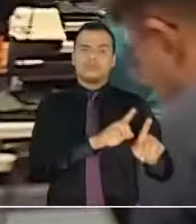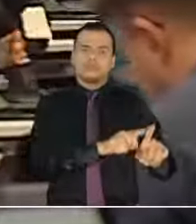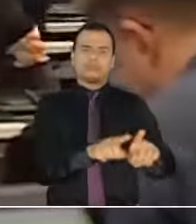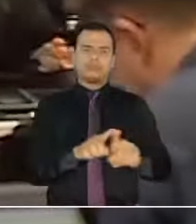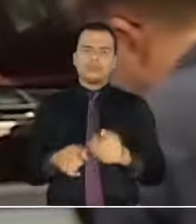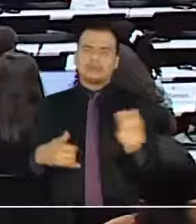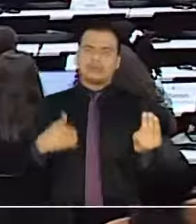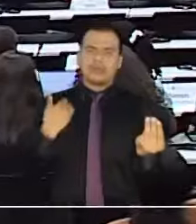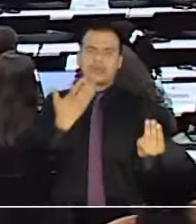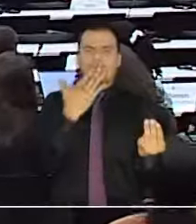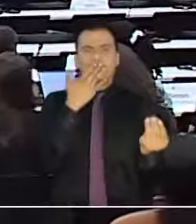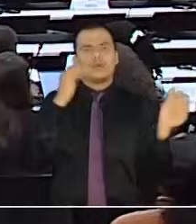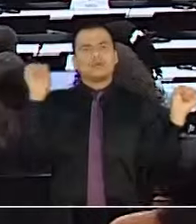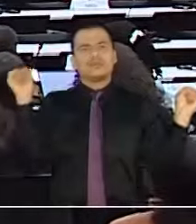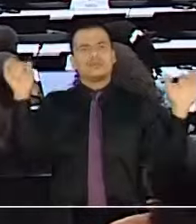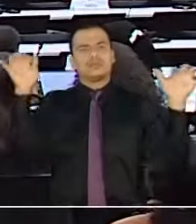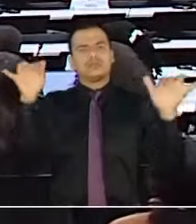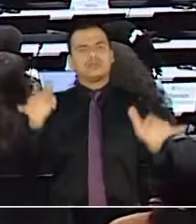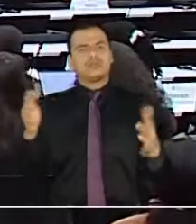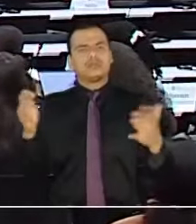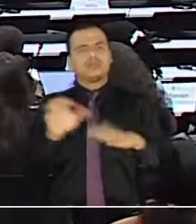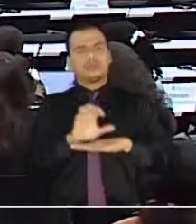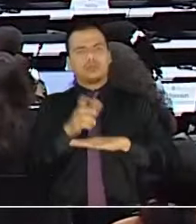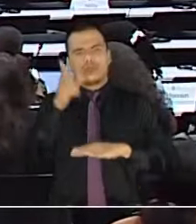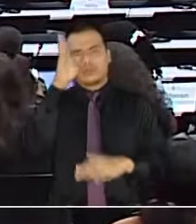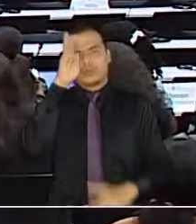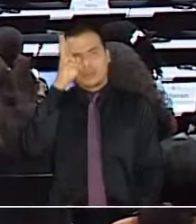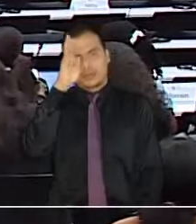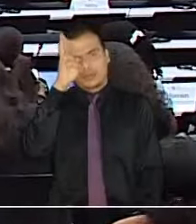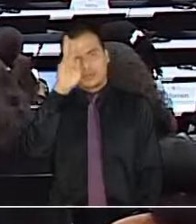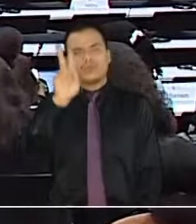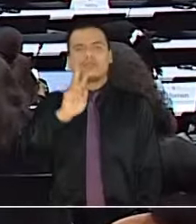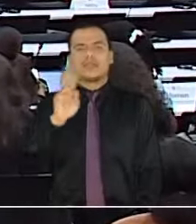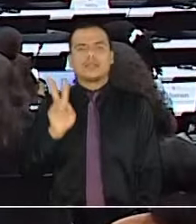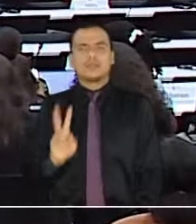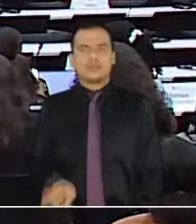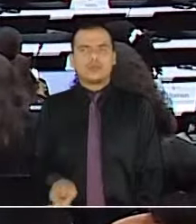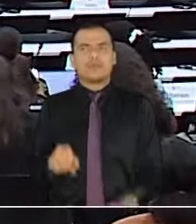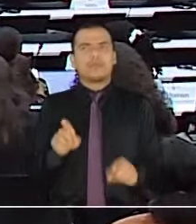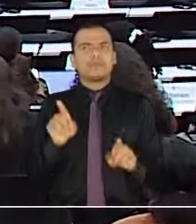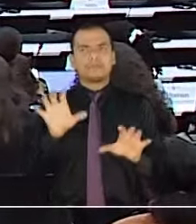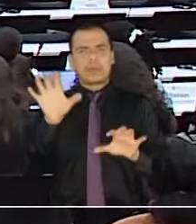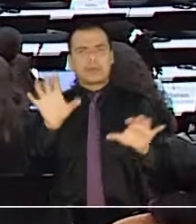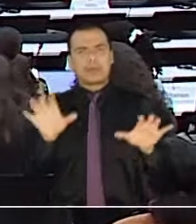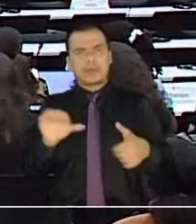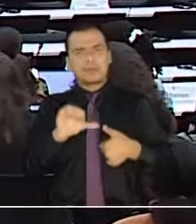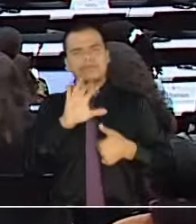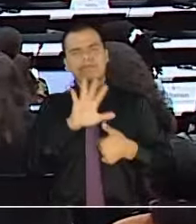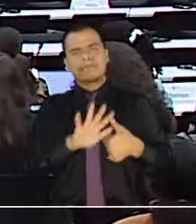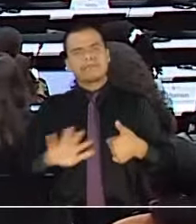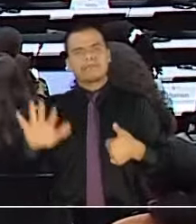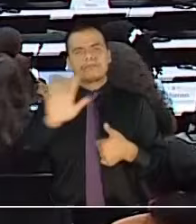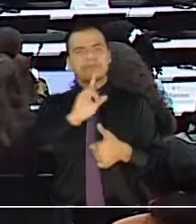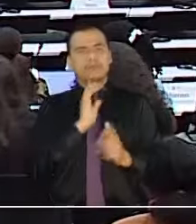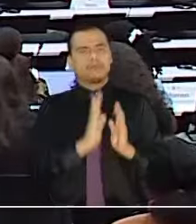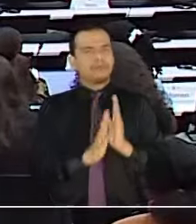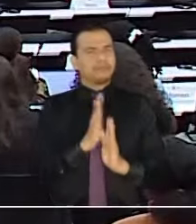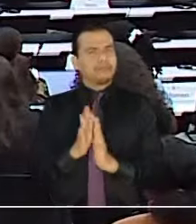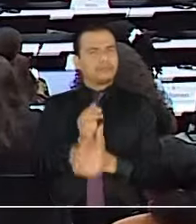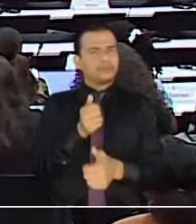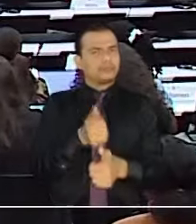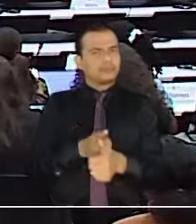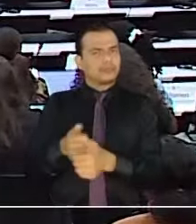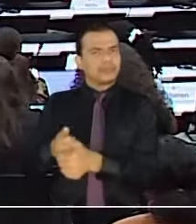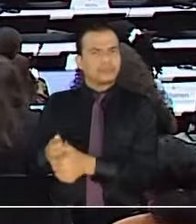de Ecuador, de Perú, de Venezuela y de países de Centroamérica y nos dieron justamente las opiniones de lo